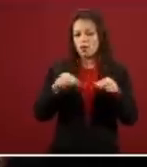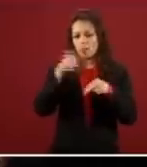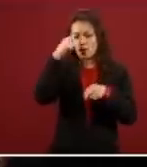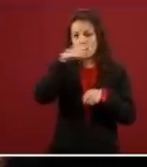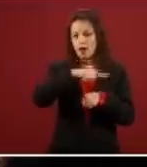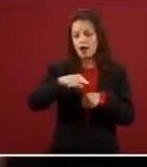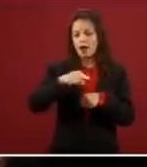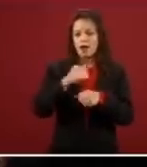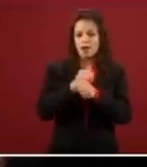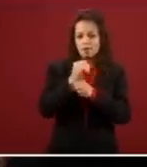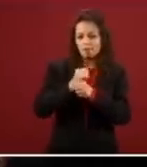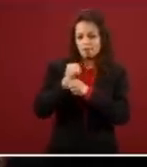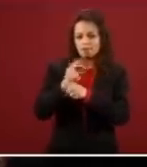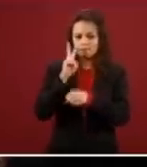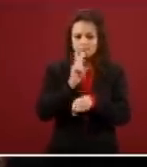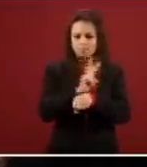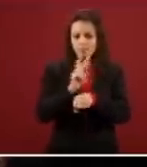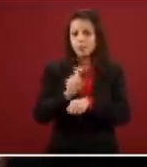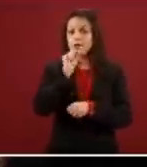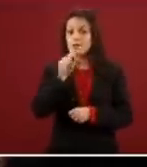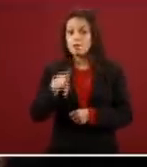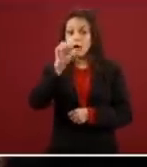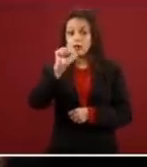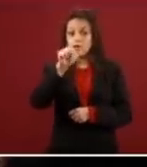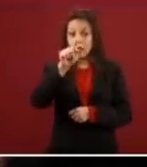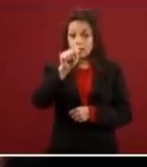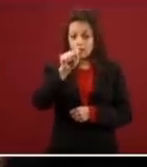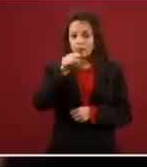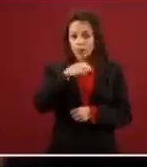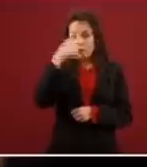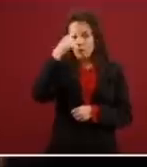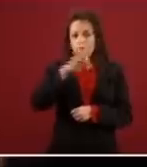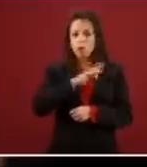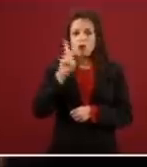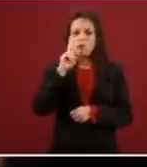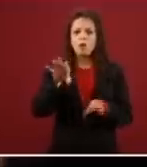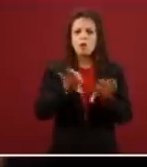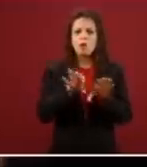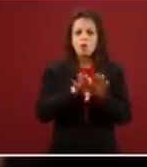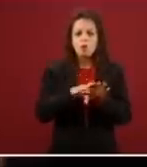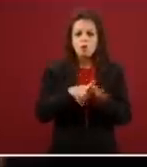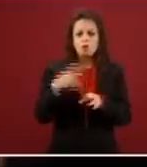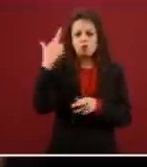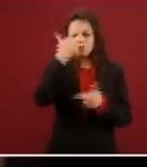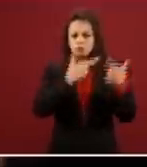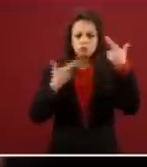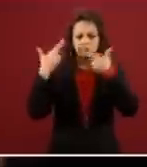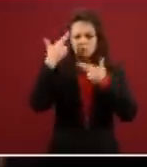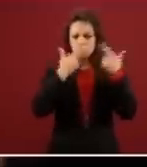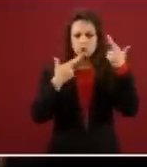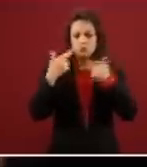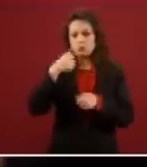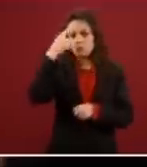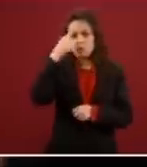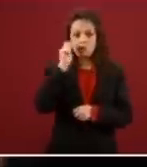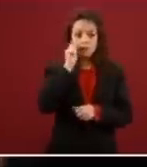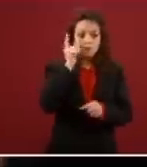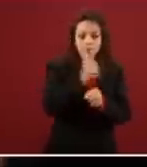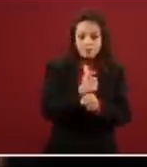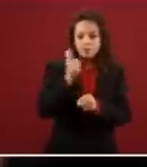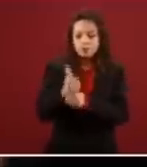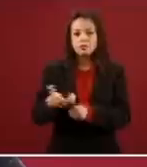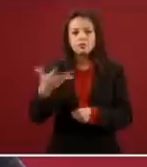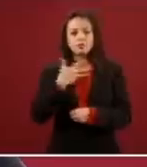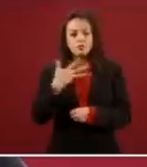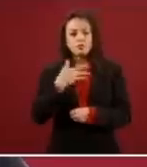SAT, para poder iniciar las investigaciones respecto a defraudación fiscal